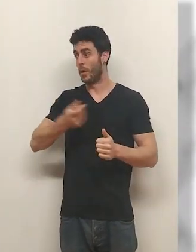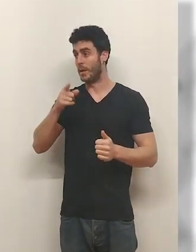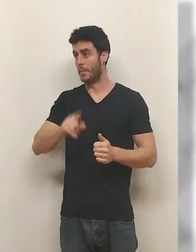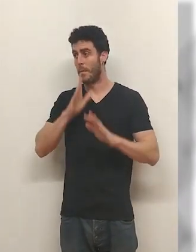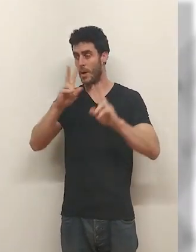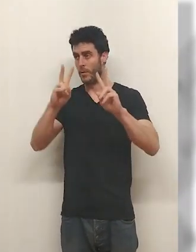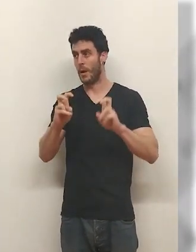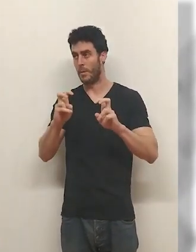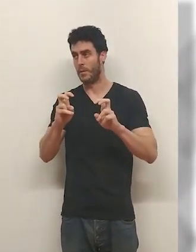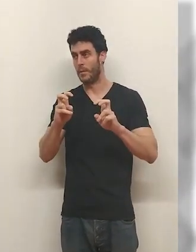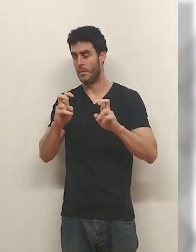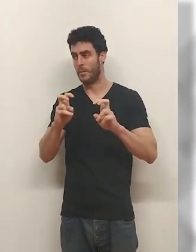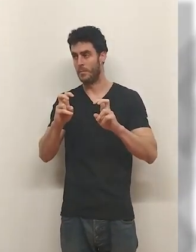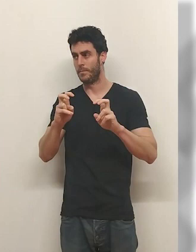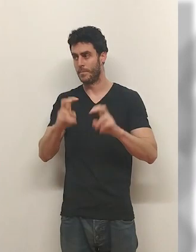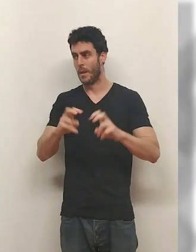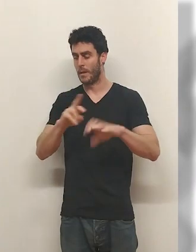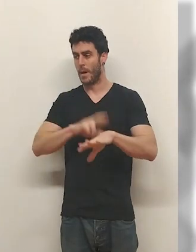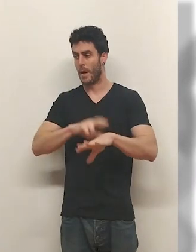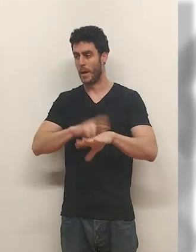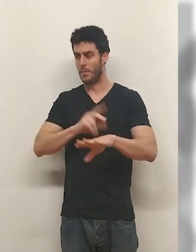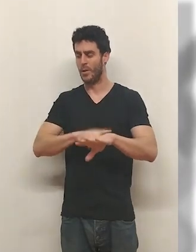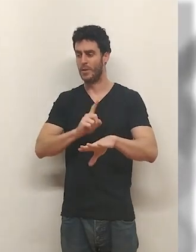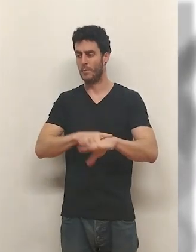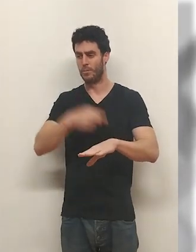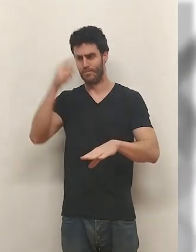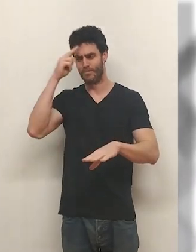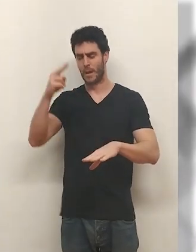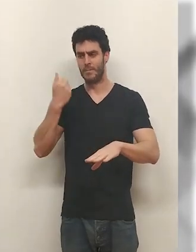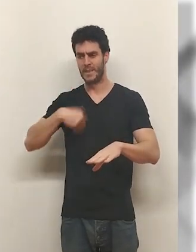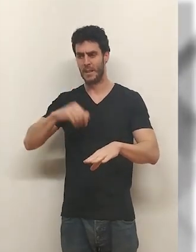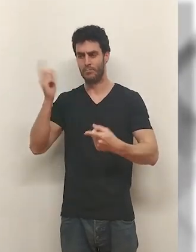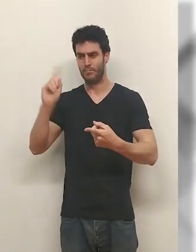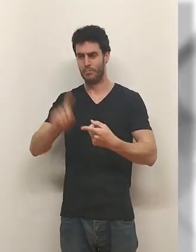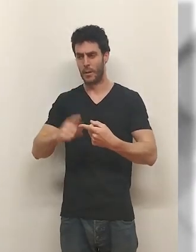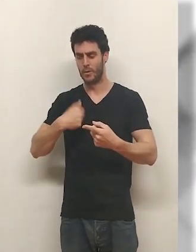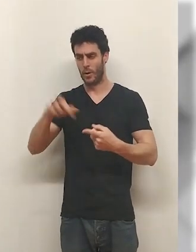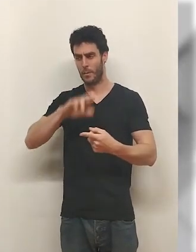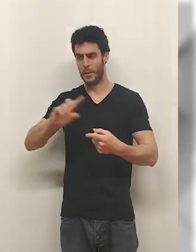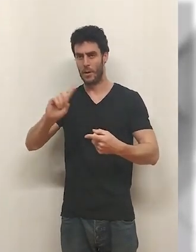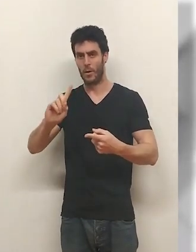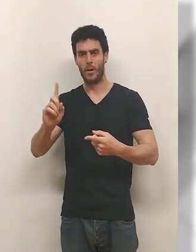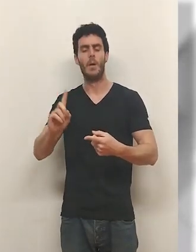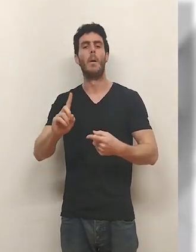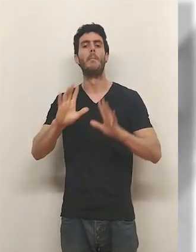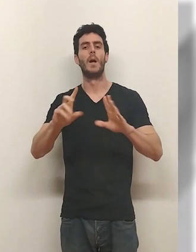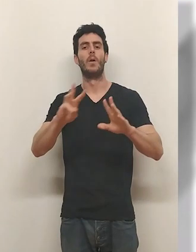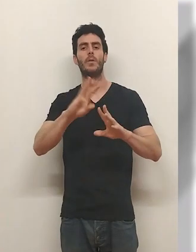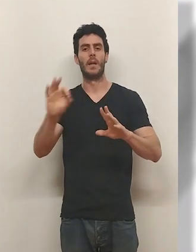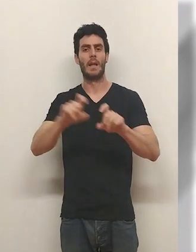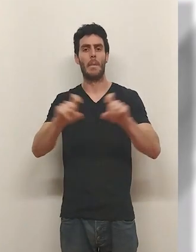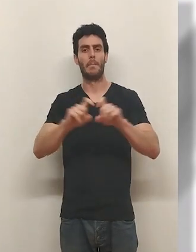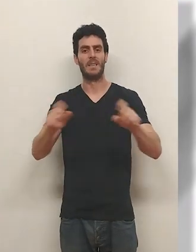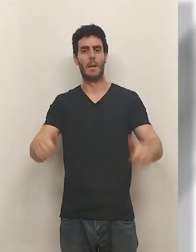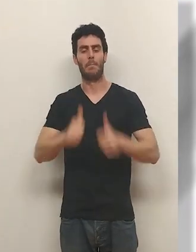respeto, Carlos, el ritmo y los tiempos. Se le había acabado, no voy a insistir, pero más de 30 empresas